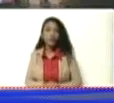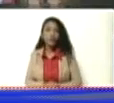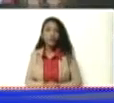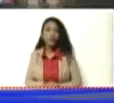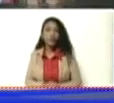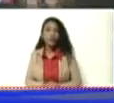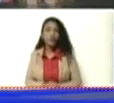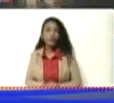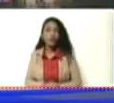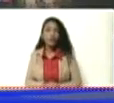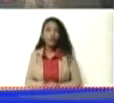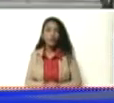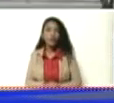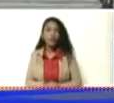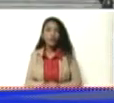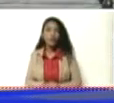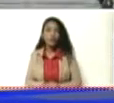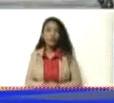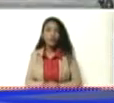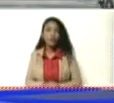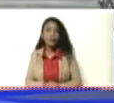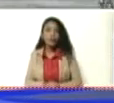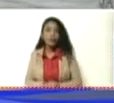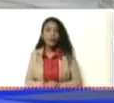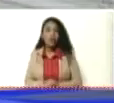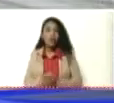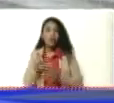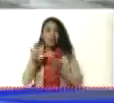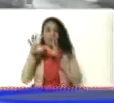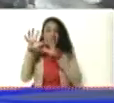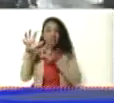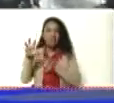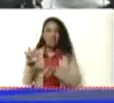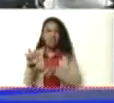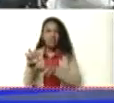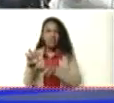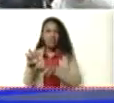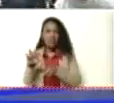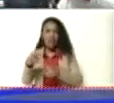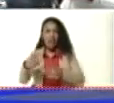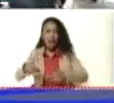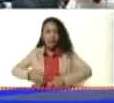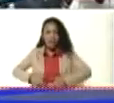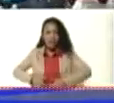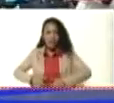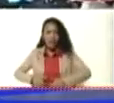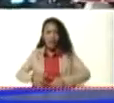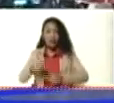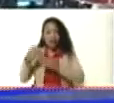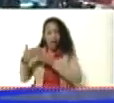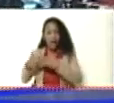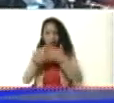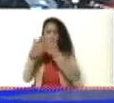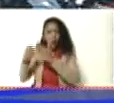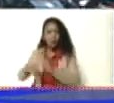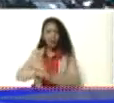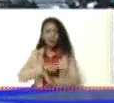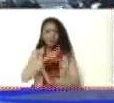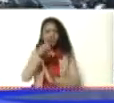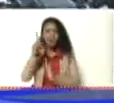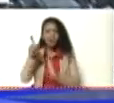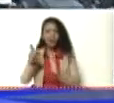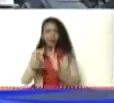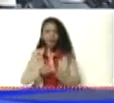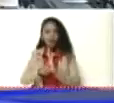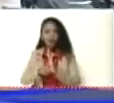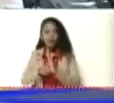El monstruo y sus entrañas. es el estudio más completo hecho